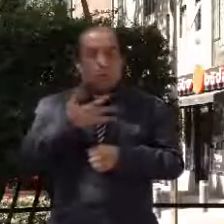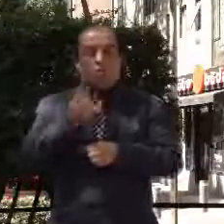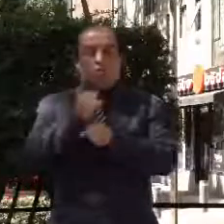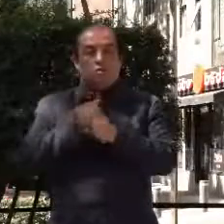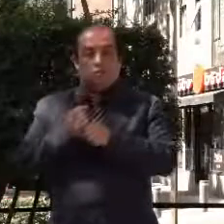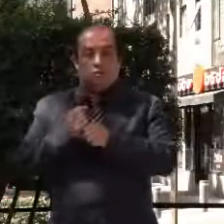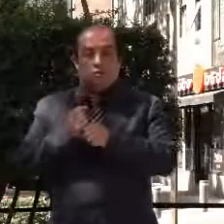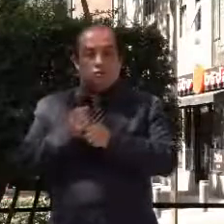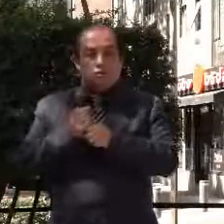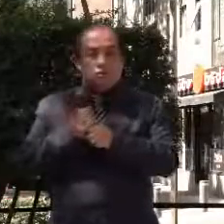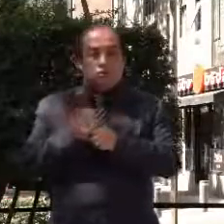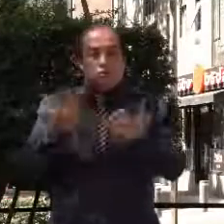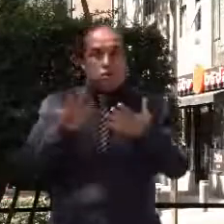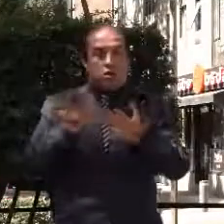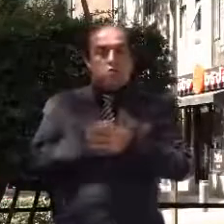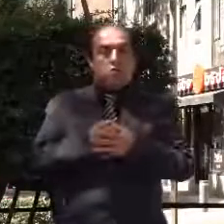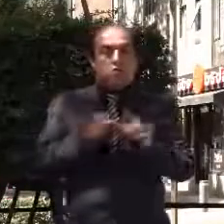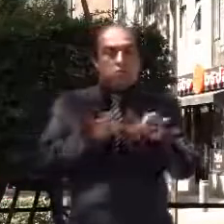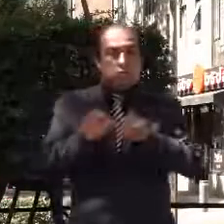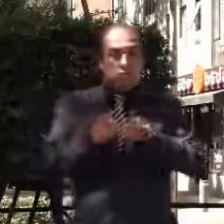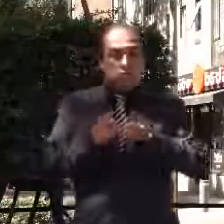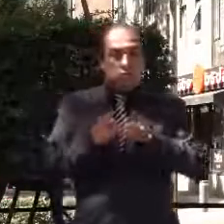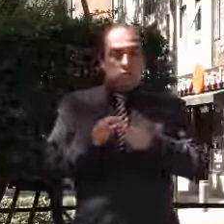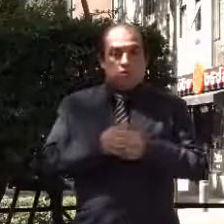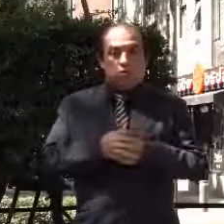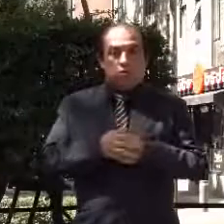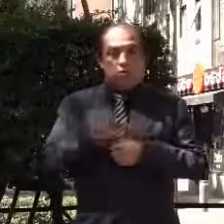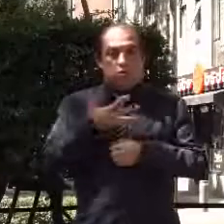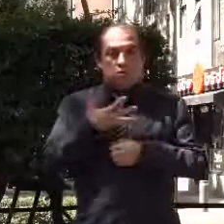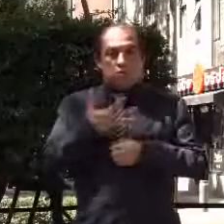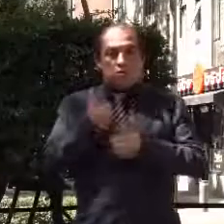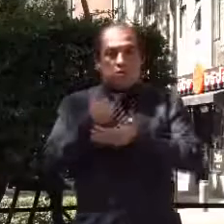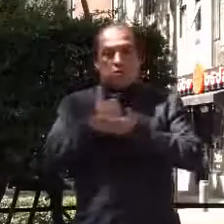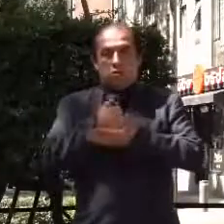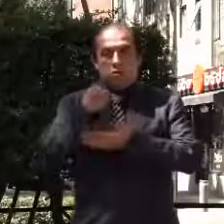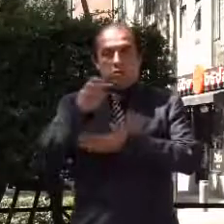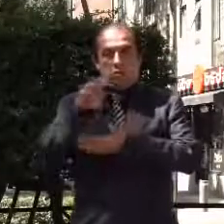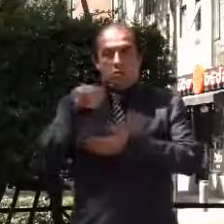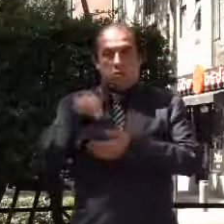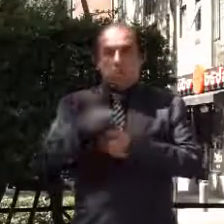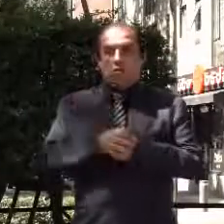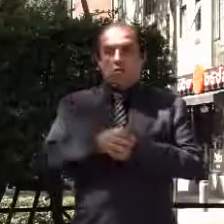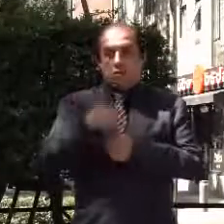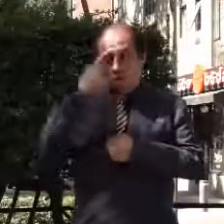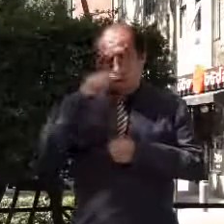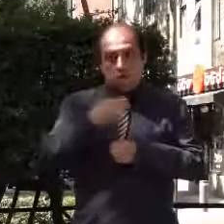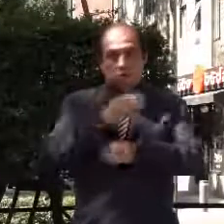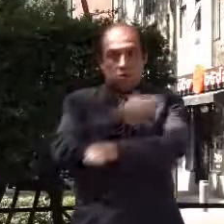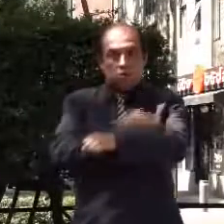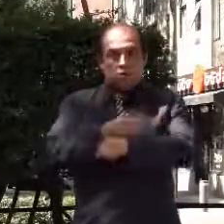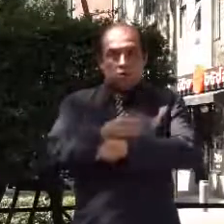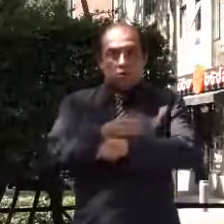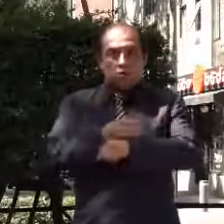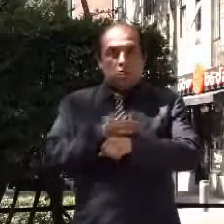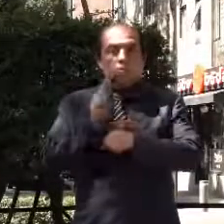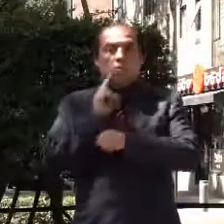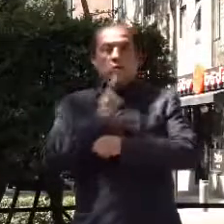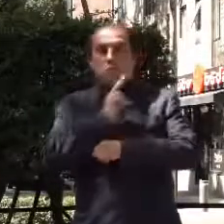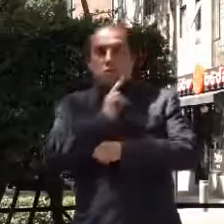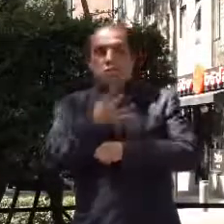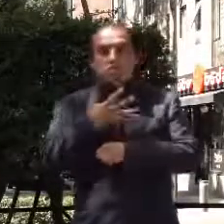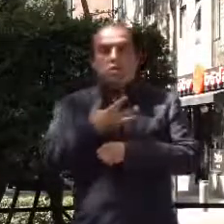habido, ahí si nos ayudas Iván a que los compañeros de los medios puedan tener la información de policías